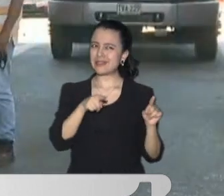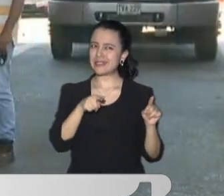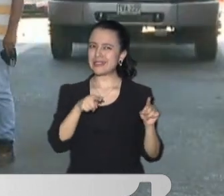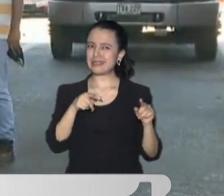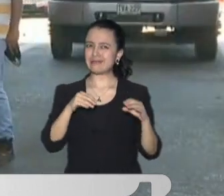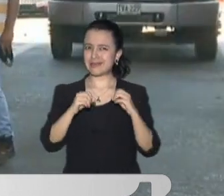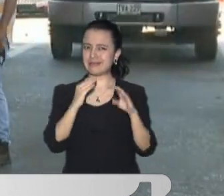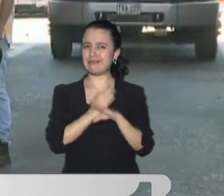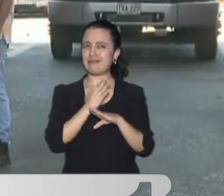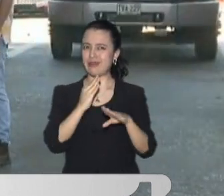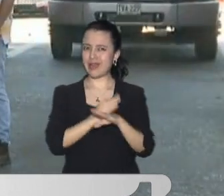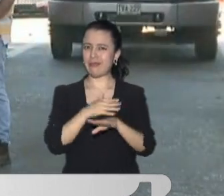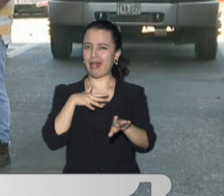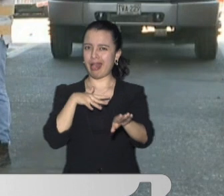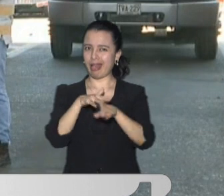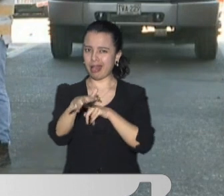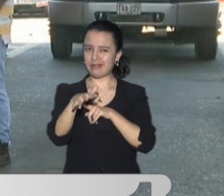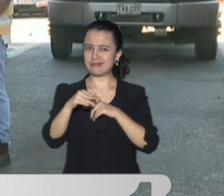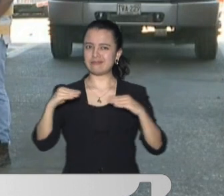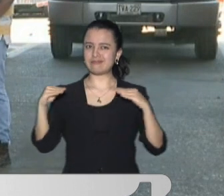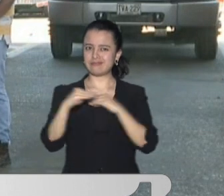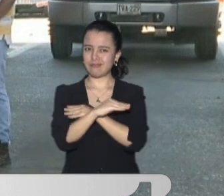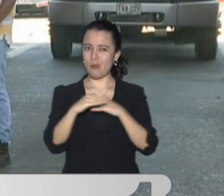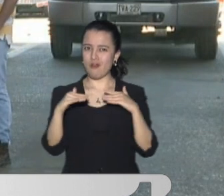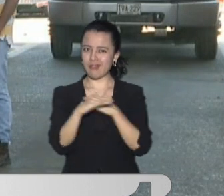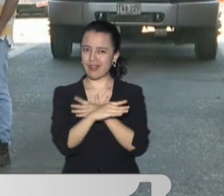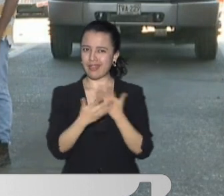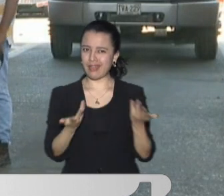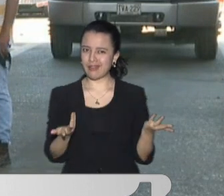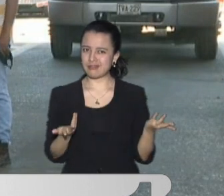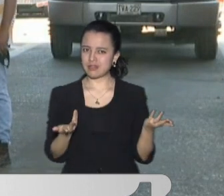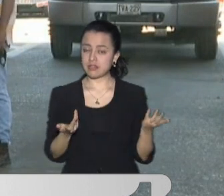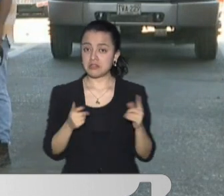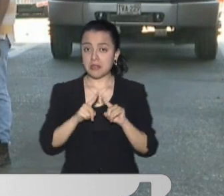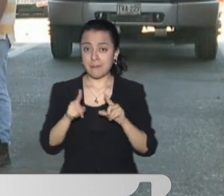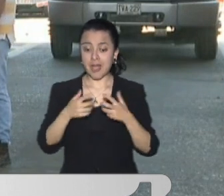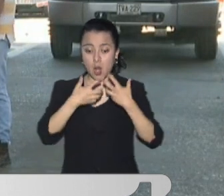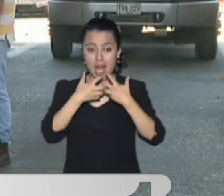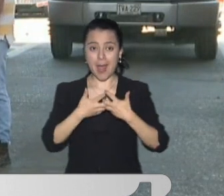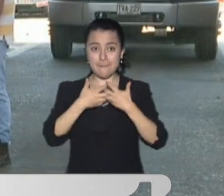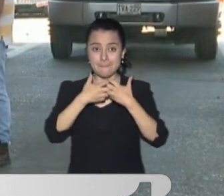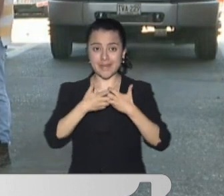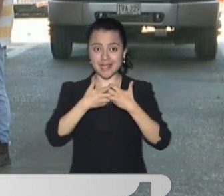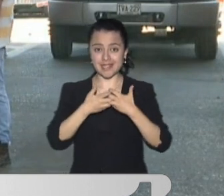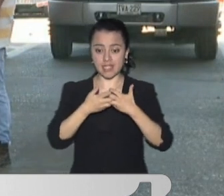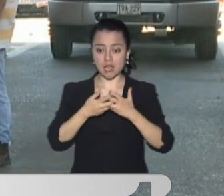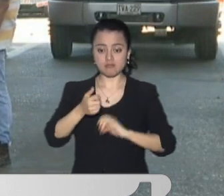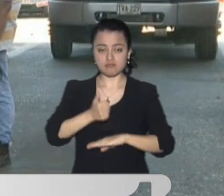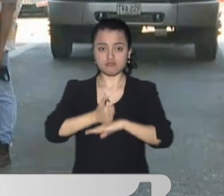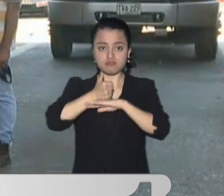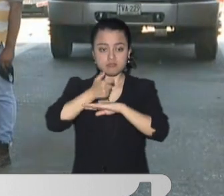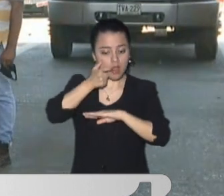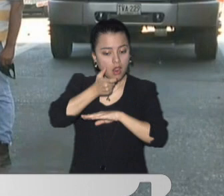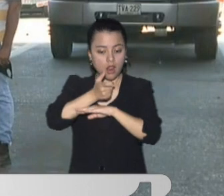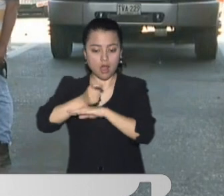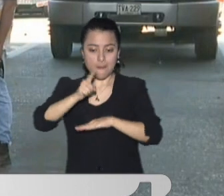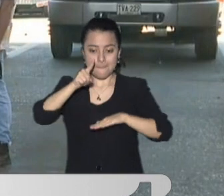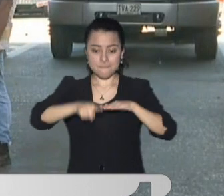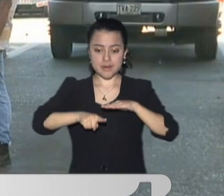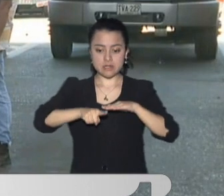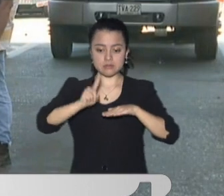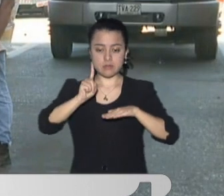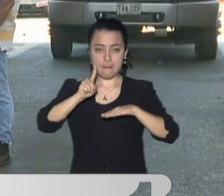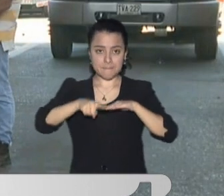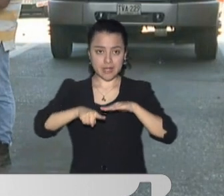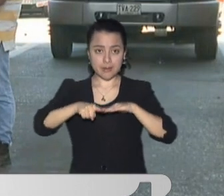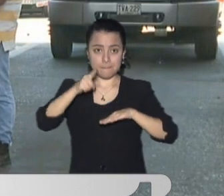de movilidad que se está presentando. Sin embargo, es ahora la concesión vial quien no da el brazo a torcer, manifestando que todavía no se ha hecho la